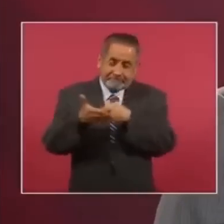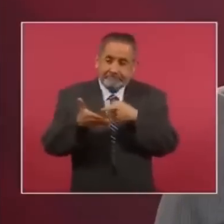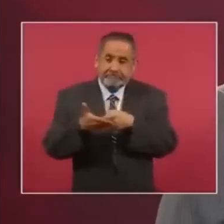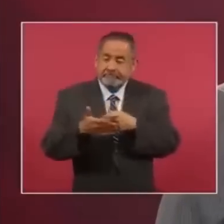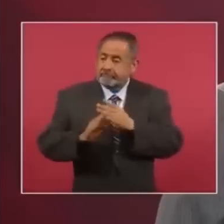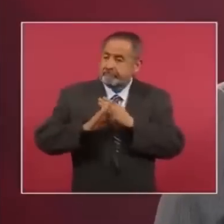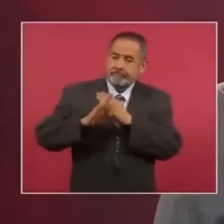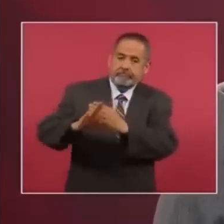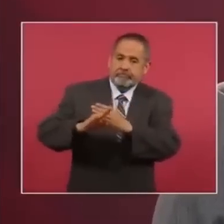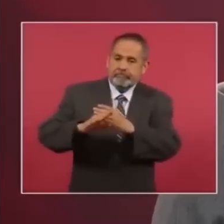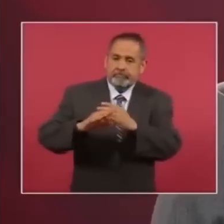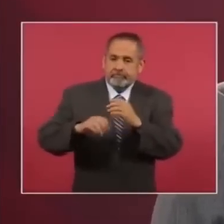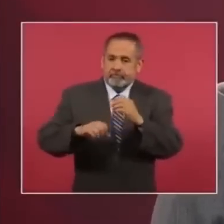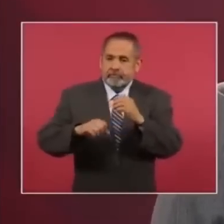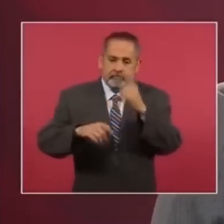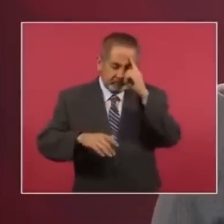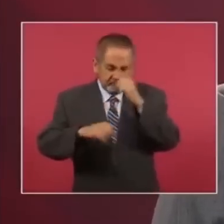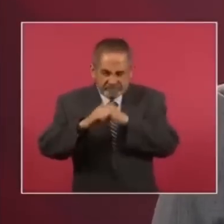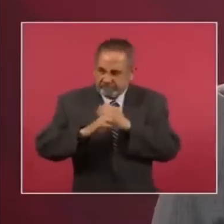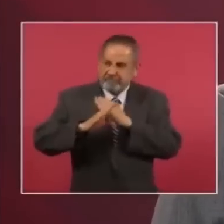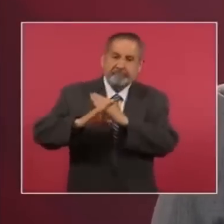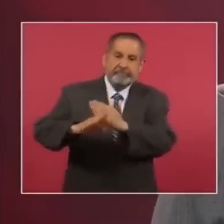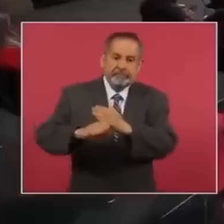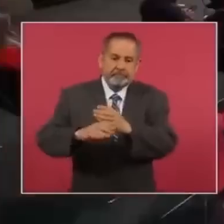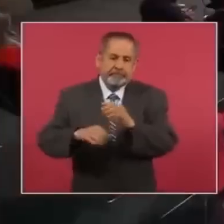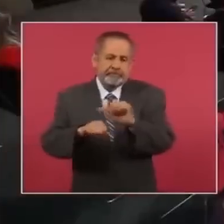y se protegió con una camioneta blindada.